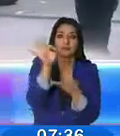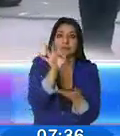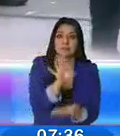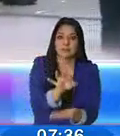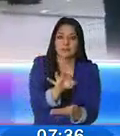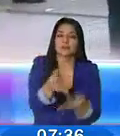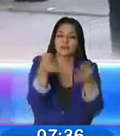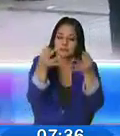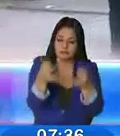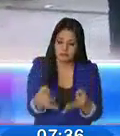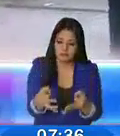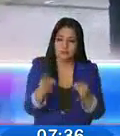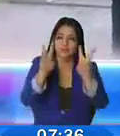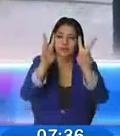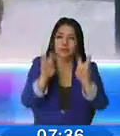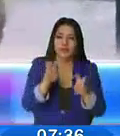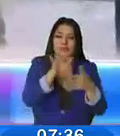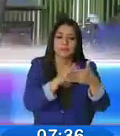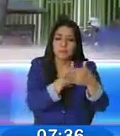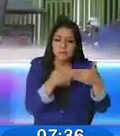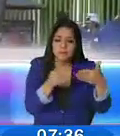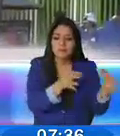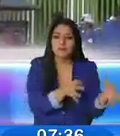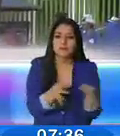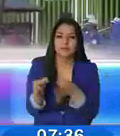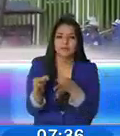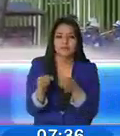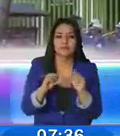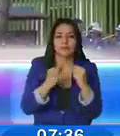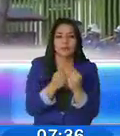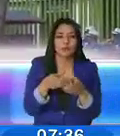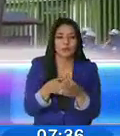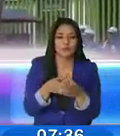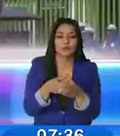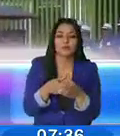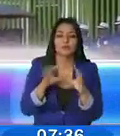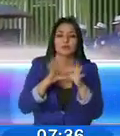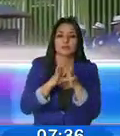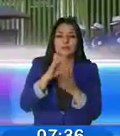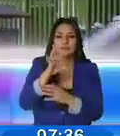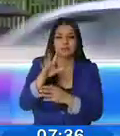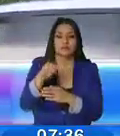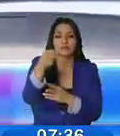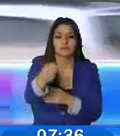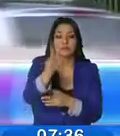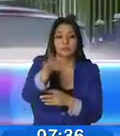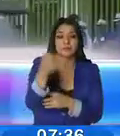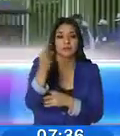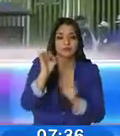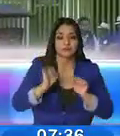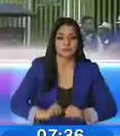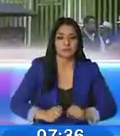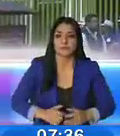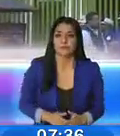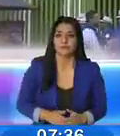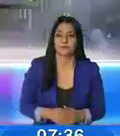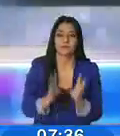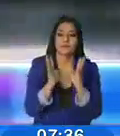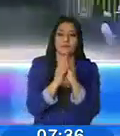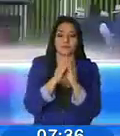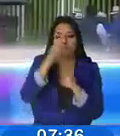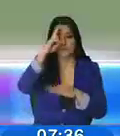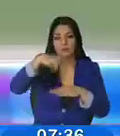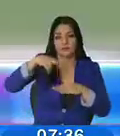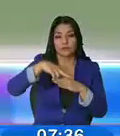previsto definiciones sobre los cuadros políticos que representarán a Alianza País en el 2019. La Convención Nacional